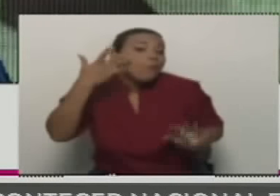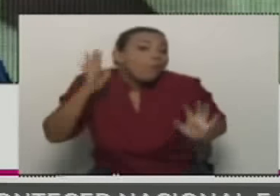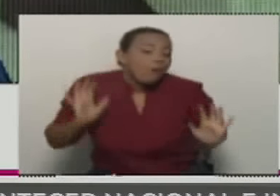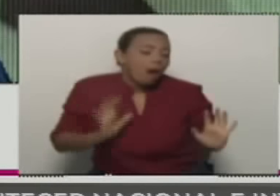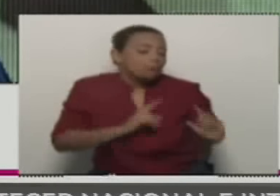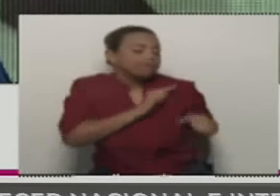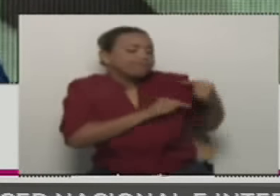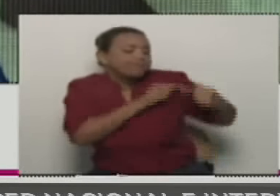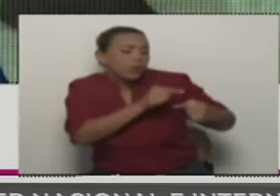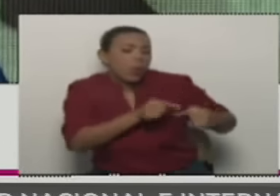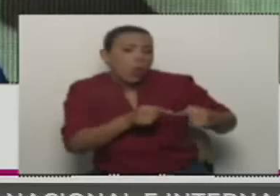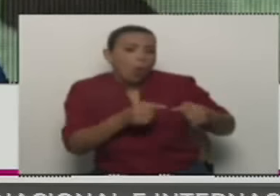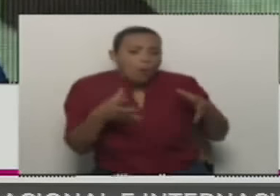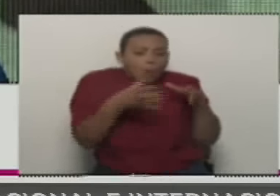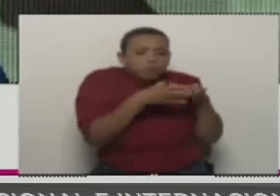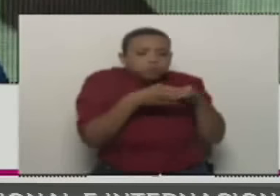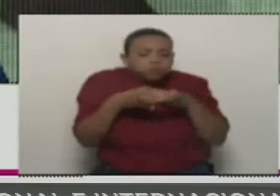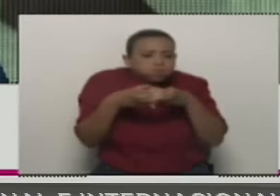éramos un puñado.